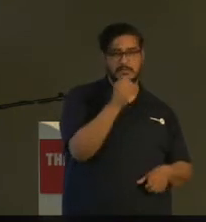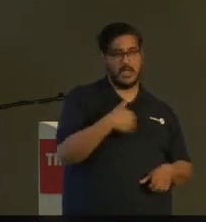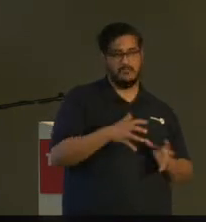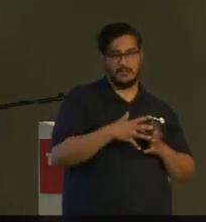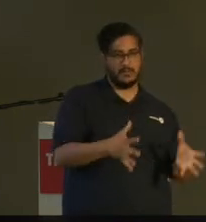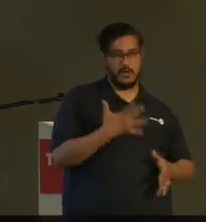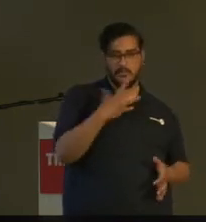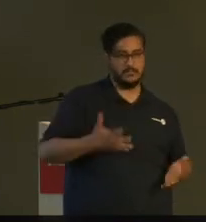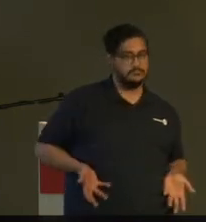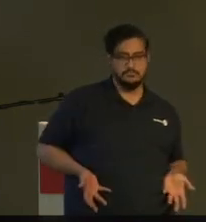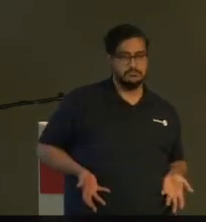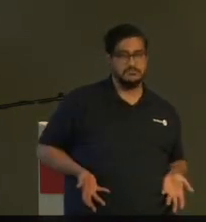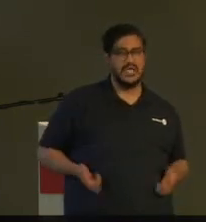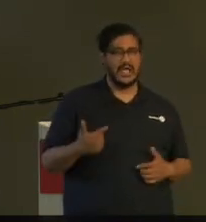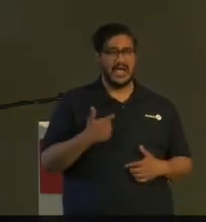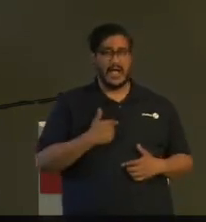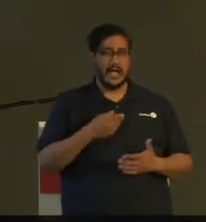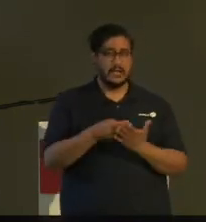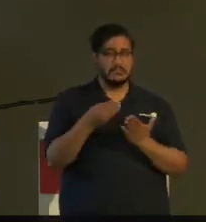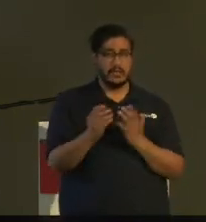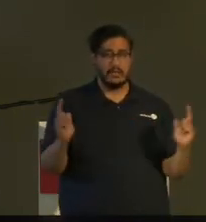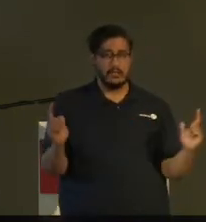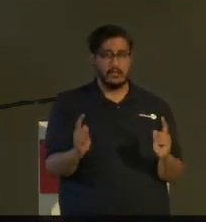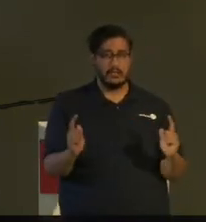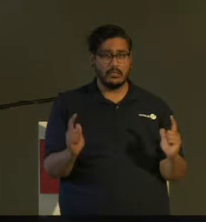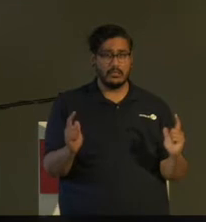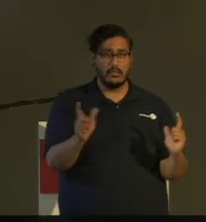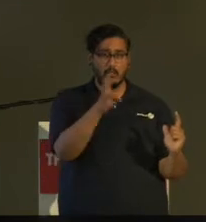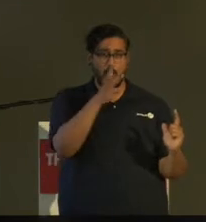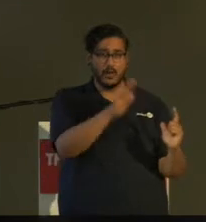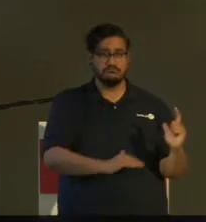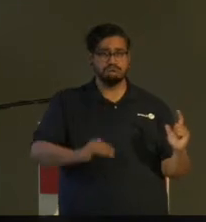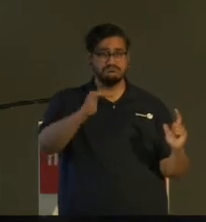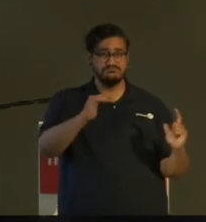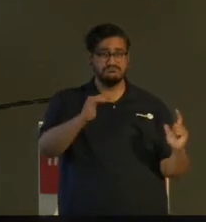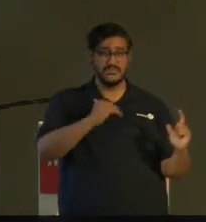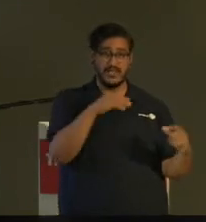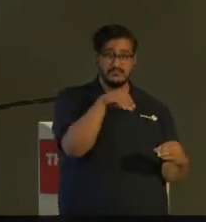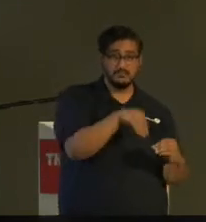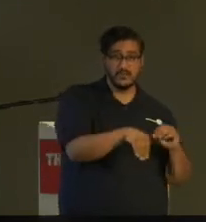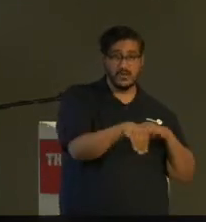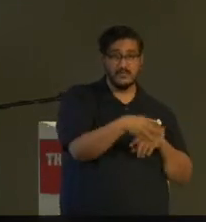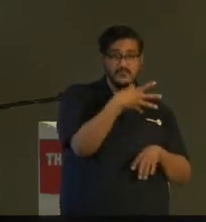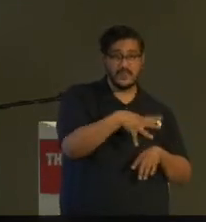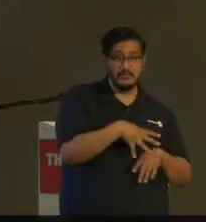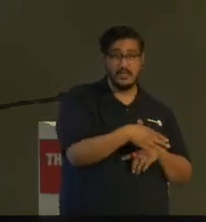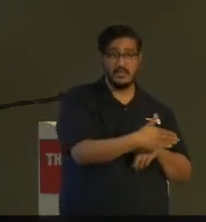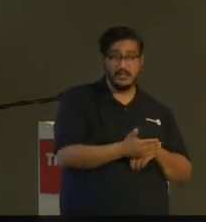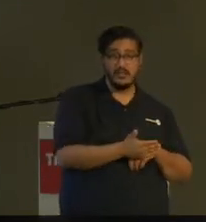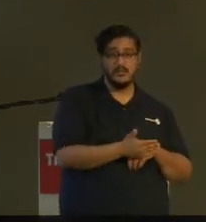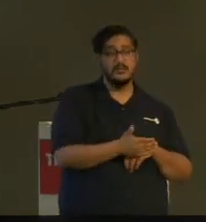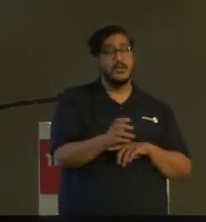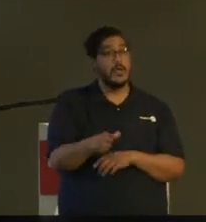un acuario de medianas proporciones y metí dentro una hembra preñada, otra